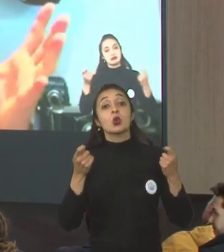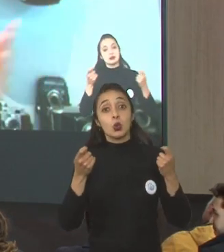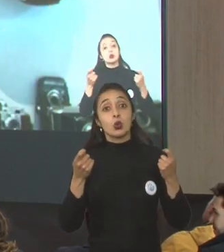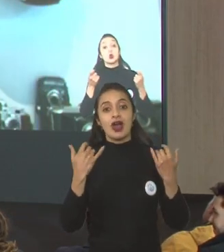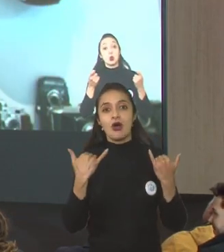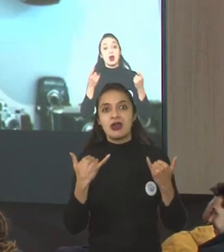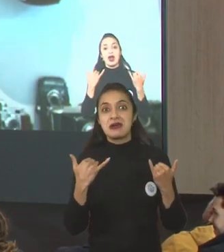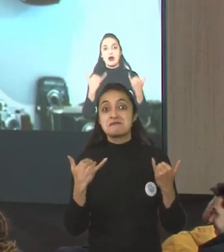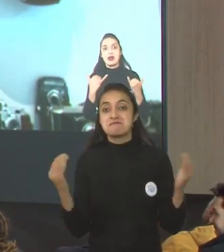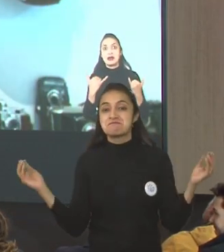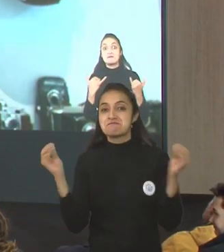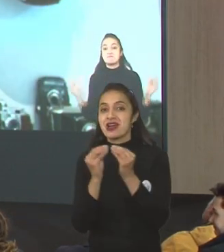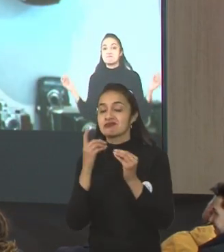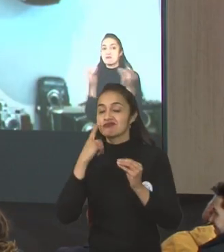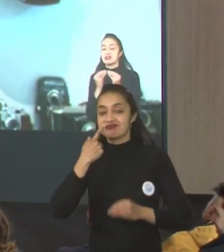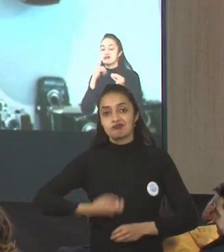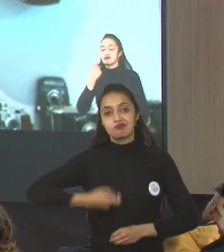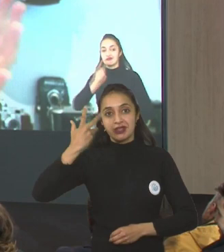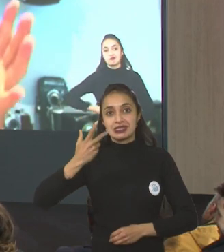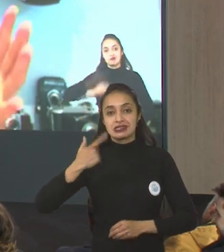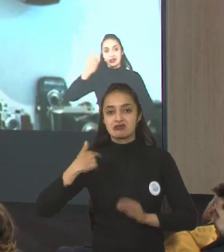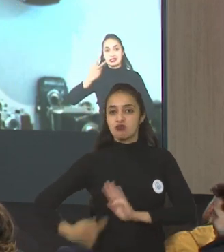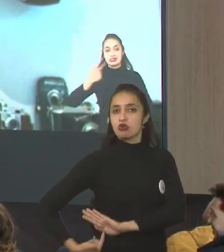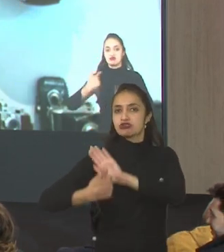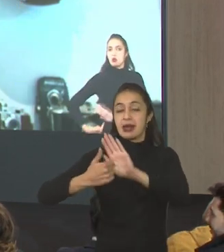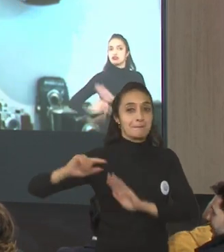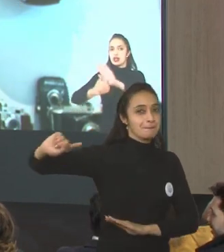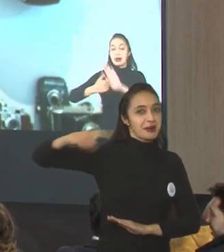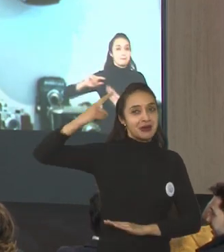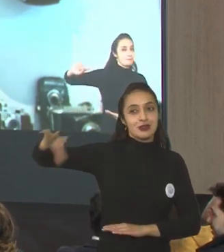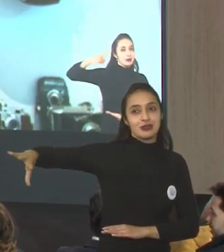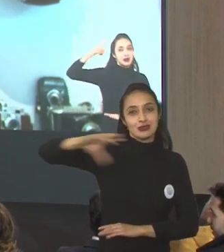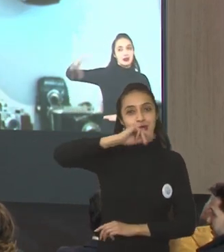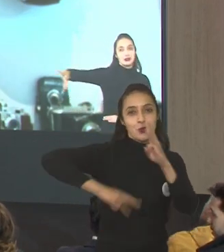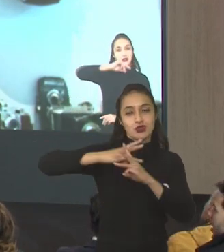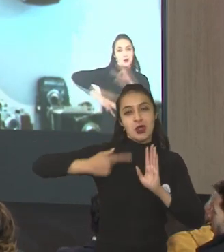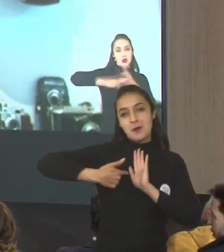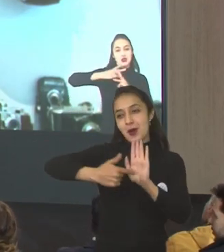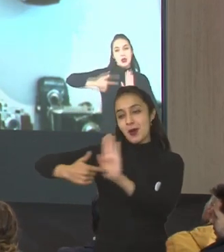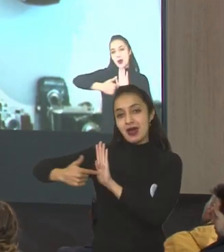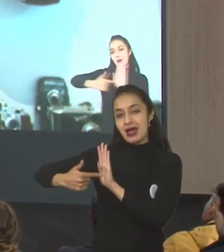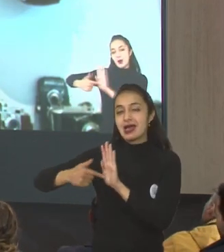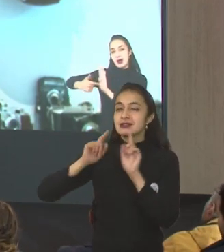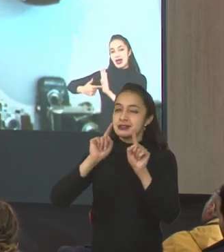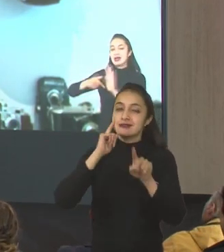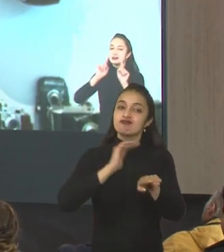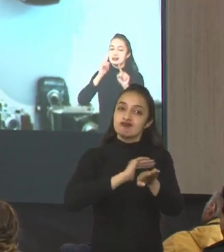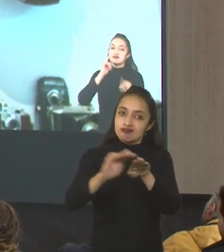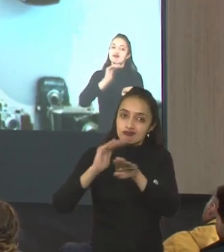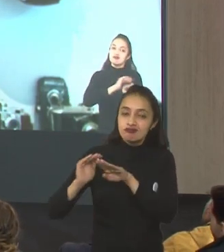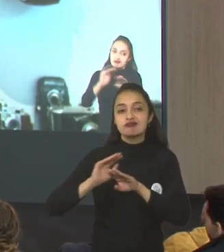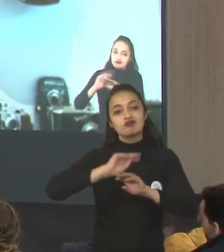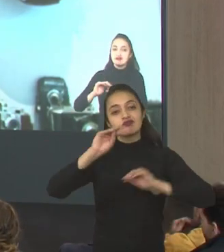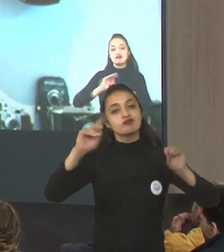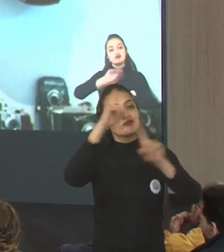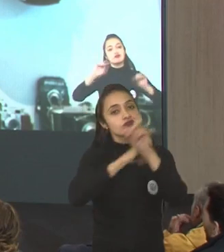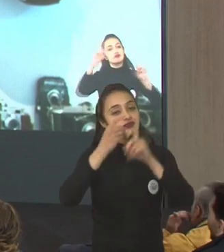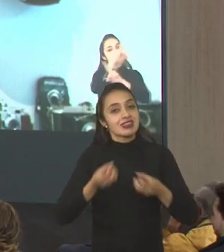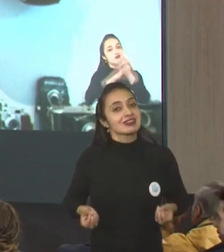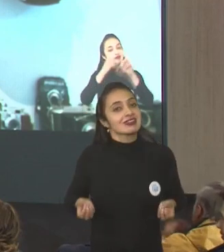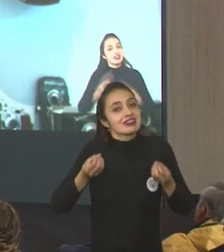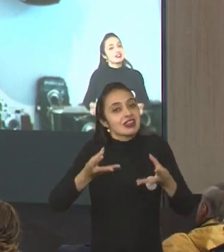¿no? Posicionar una serie como la número uno del planeta. Entonces, mi invitación y mi reflexión de todo esto